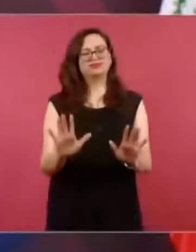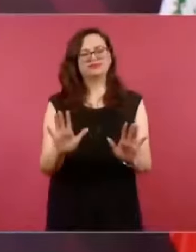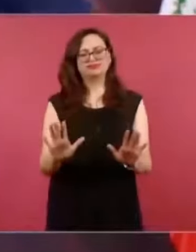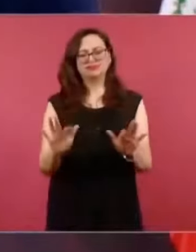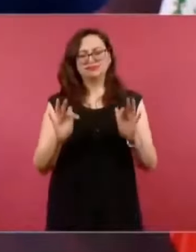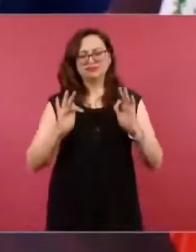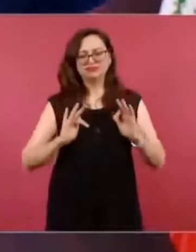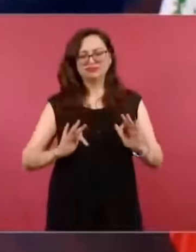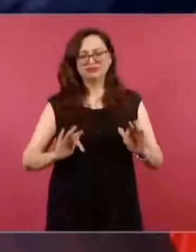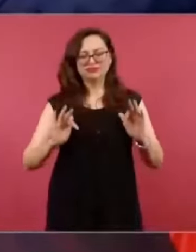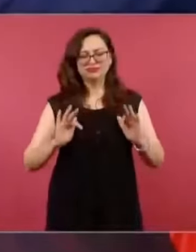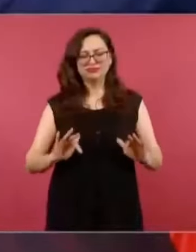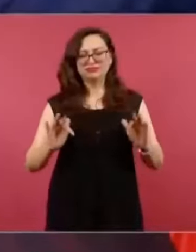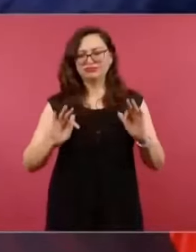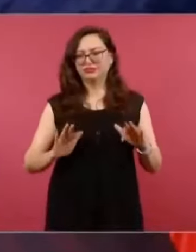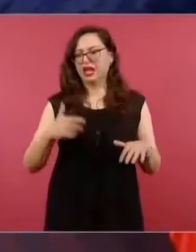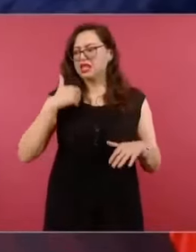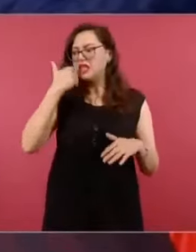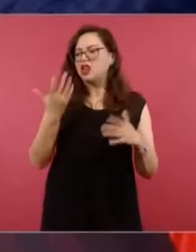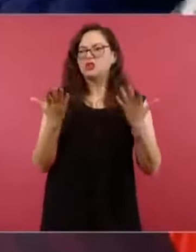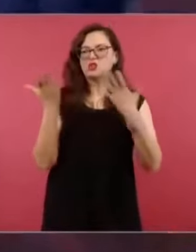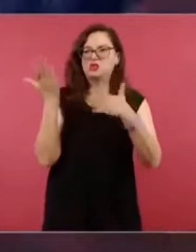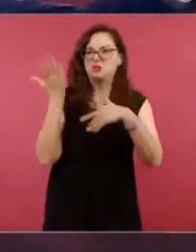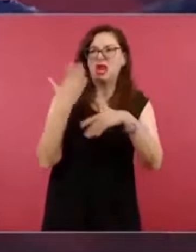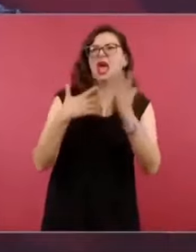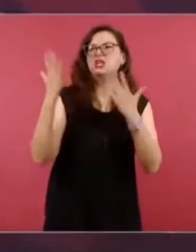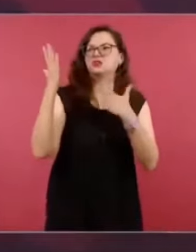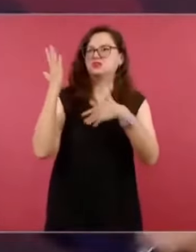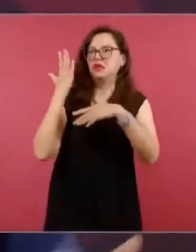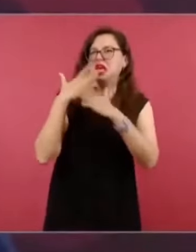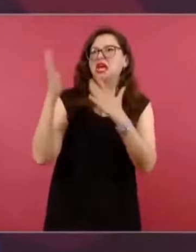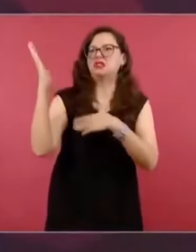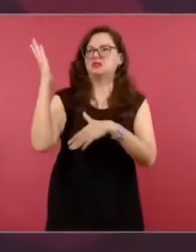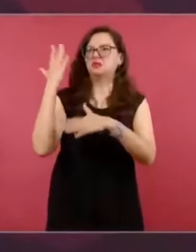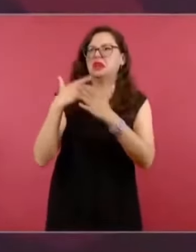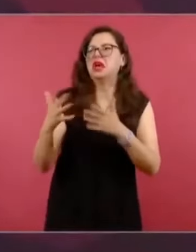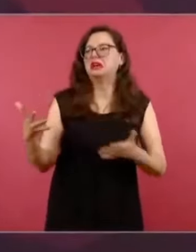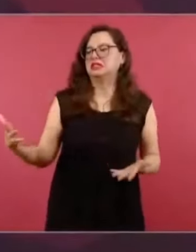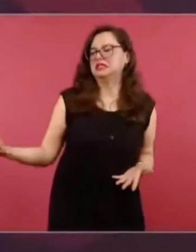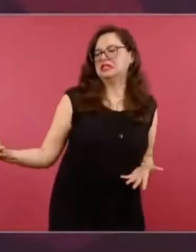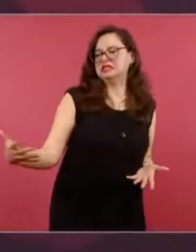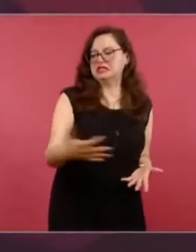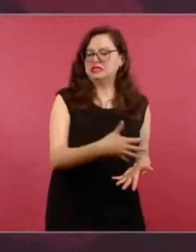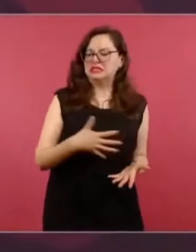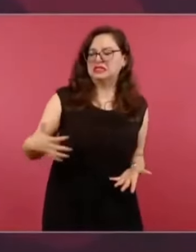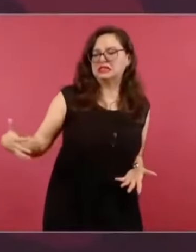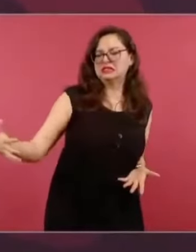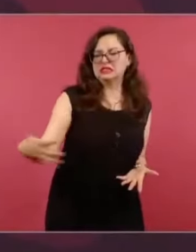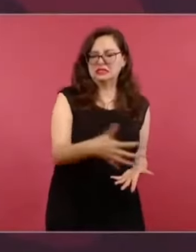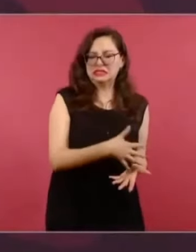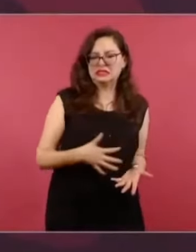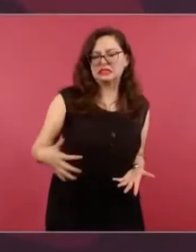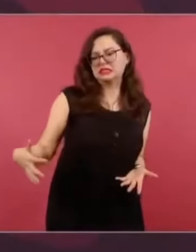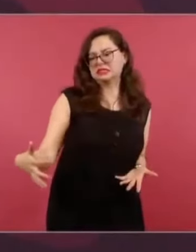no tener más de lo que se necesita. Y ahí aplica lo de